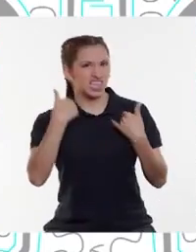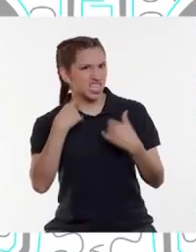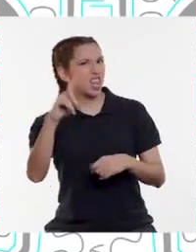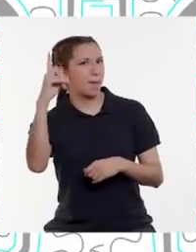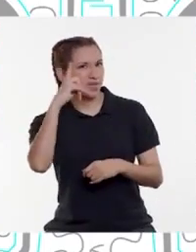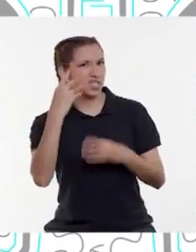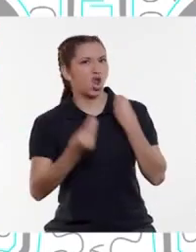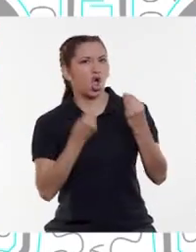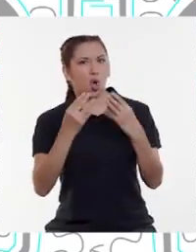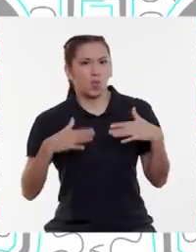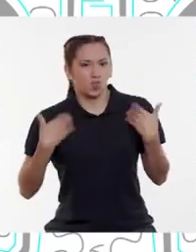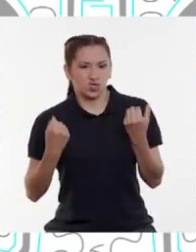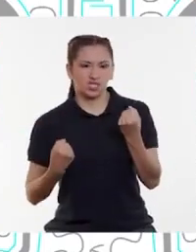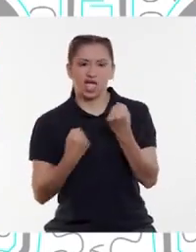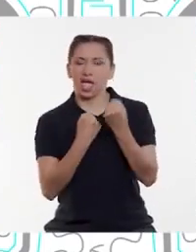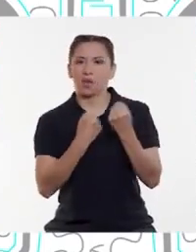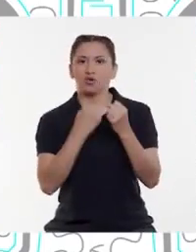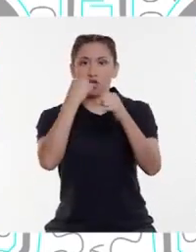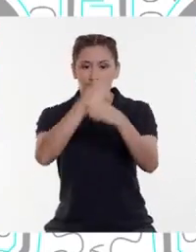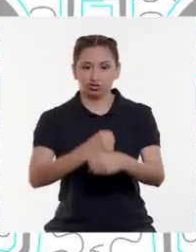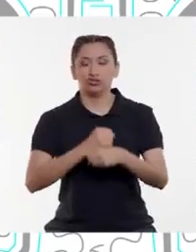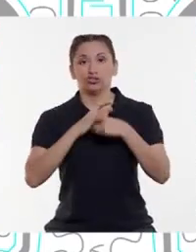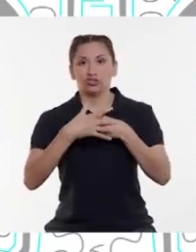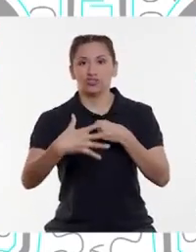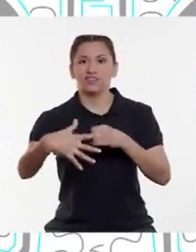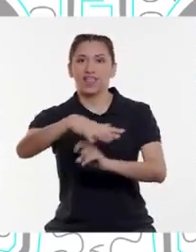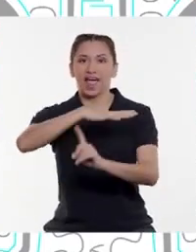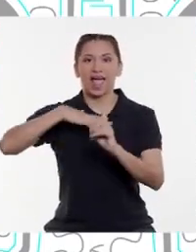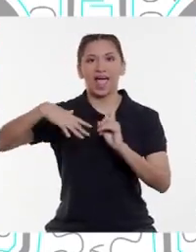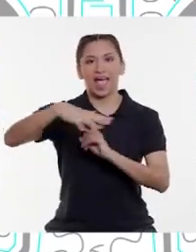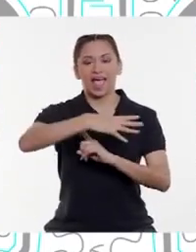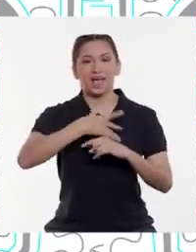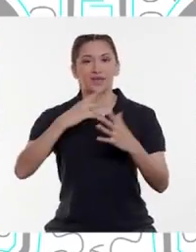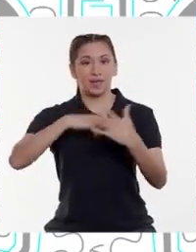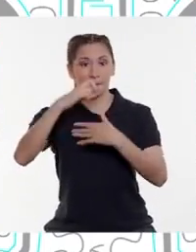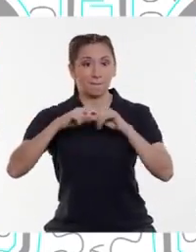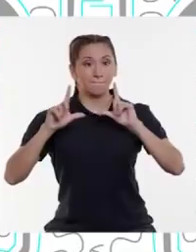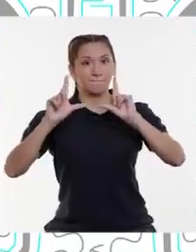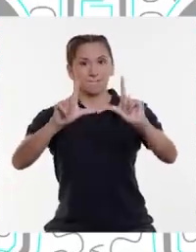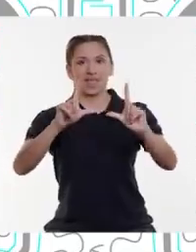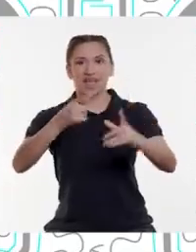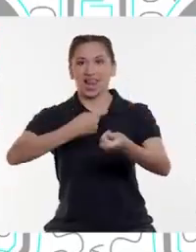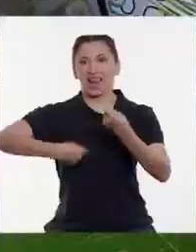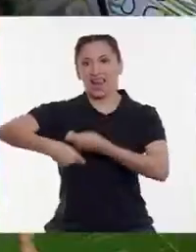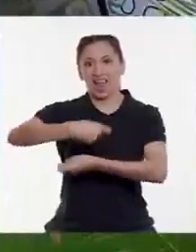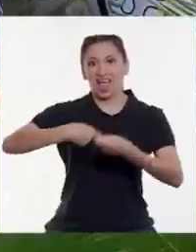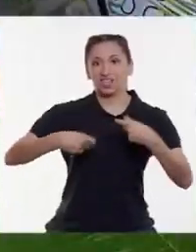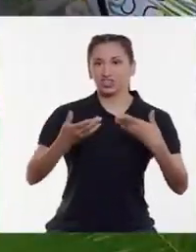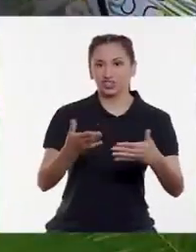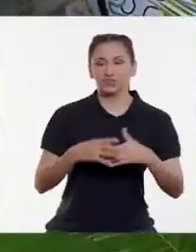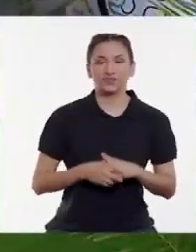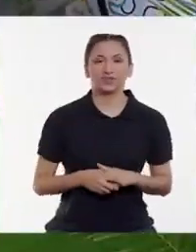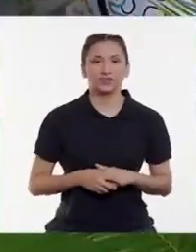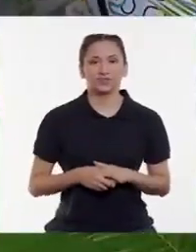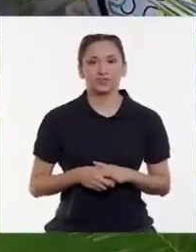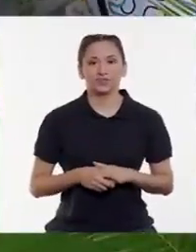pensar en cómo se puede contribuir a la sostenibilidad ambiental con nuestros planes de negocios.